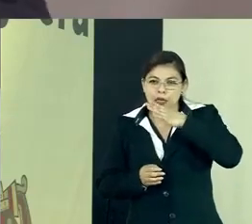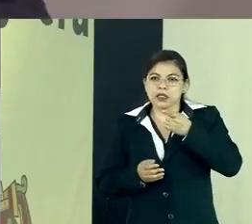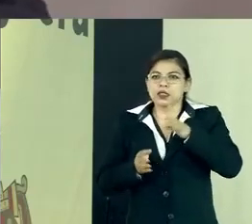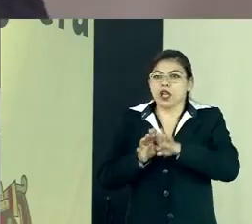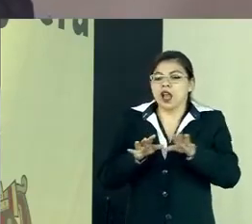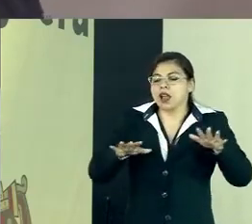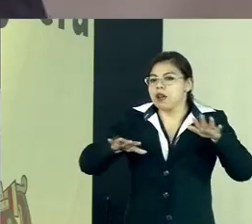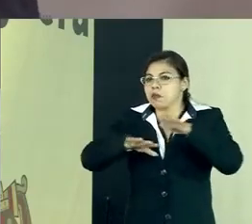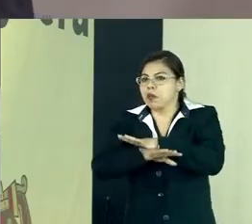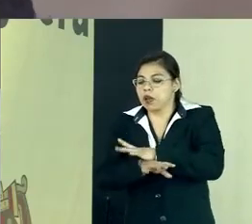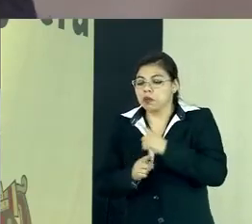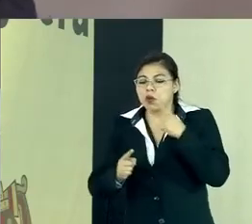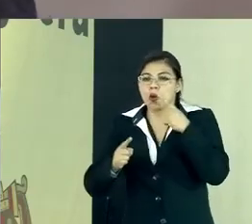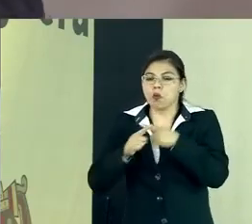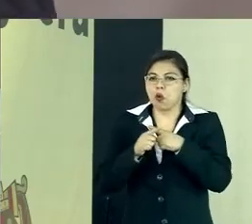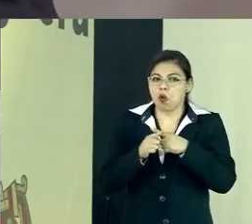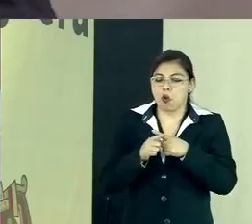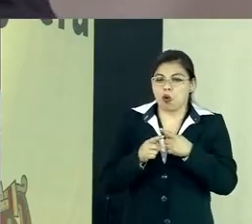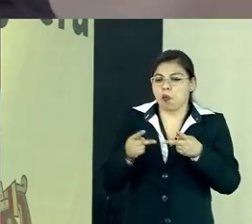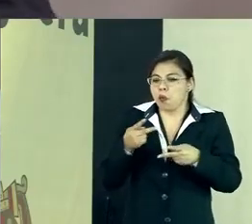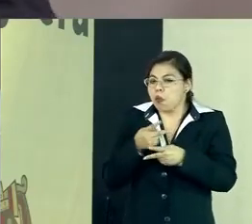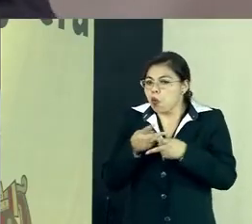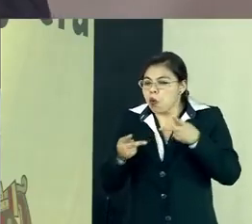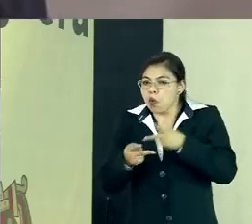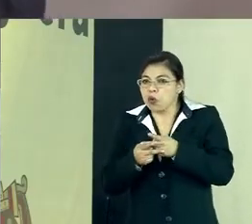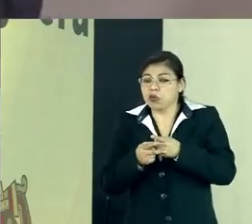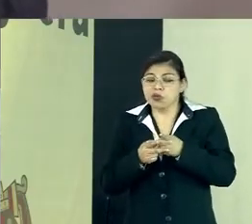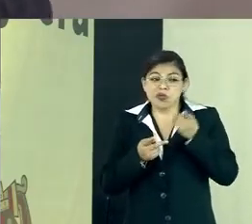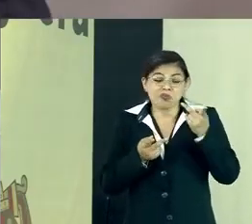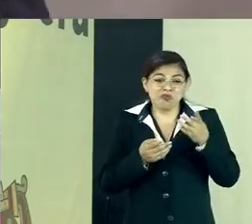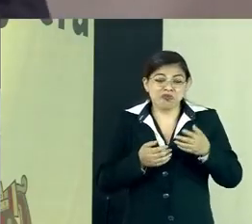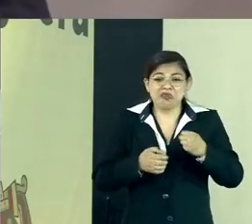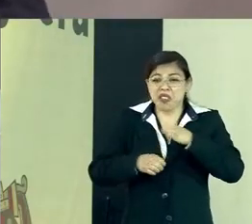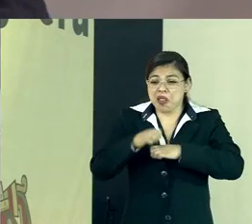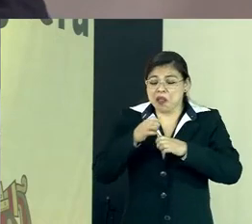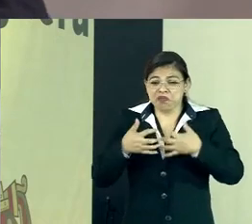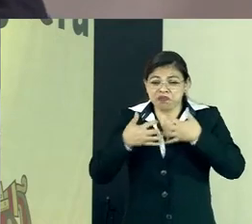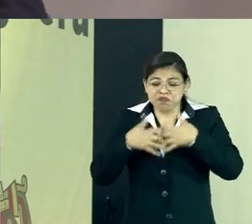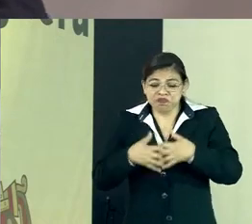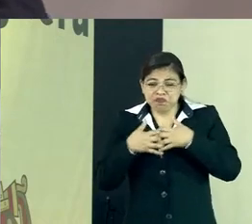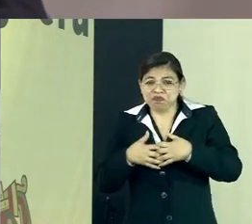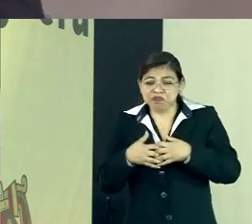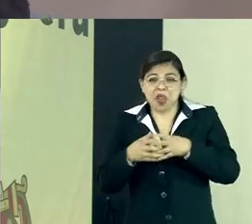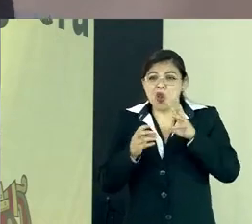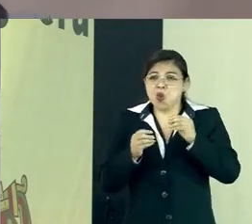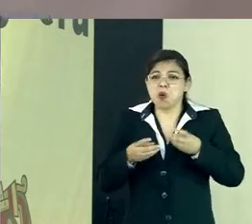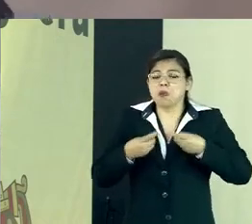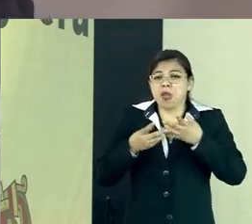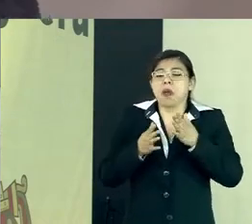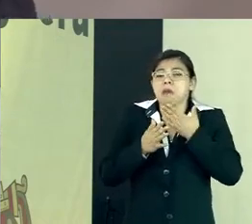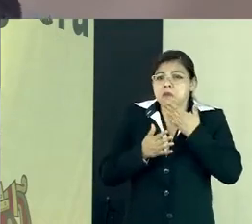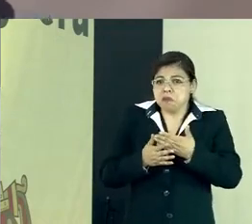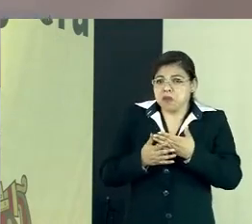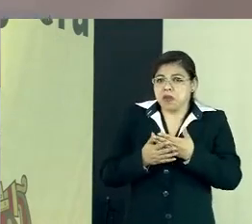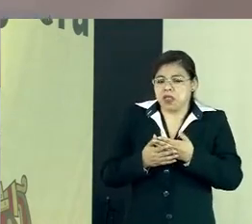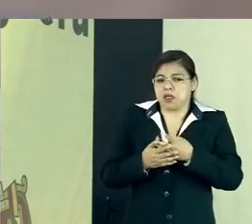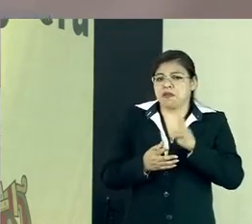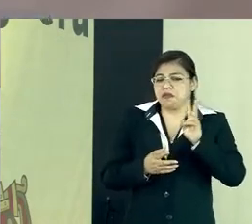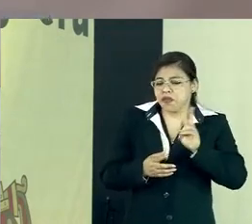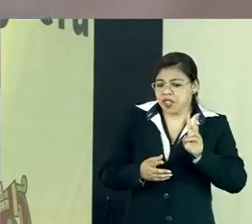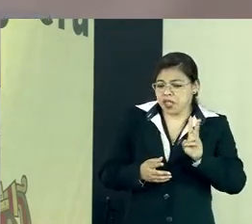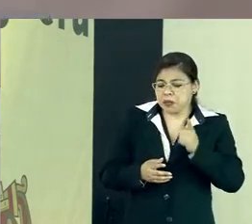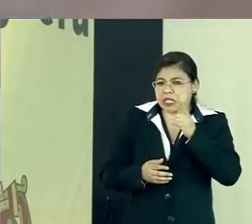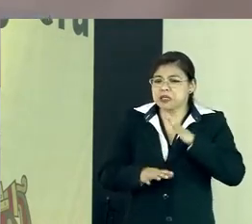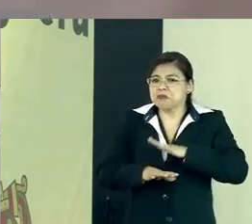sustituimos por productos industrializados de bajísimo valor nutricional y altísimo